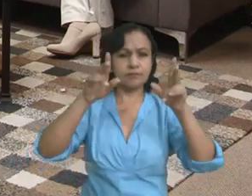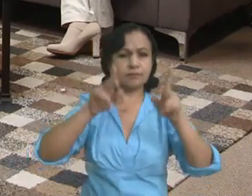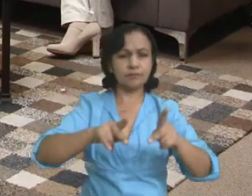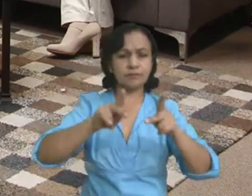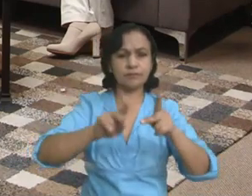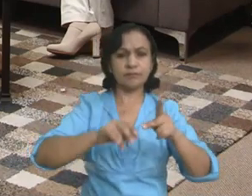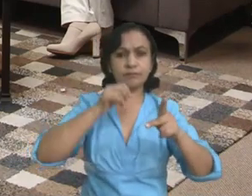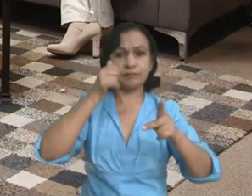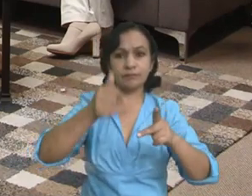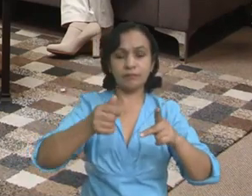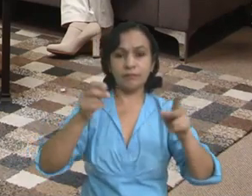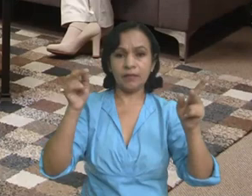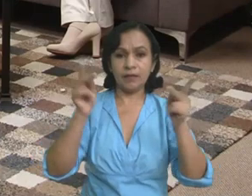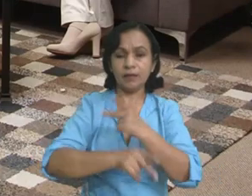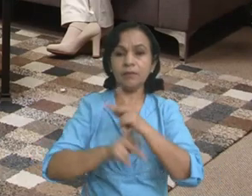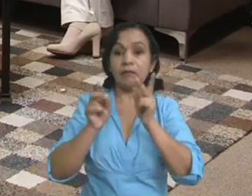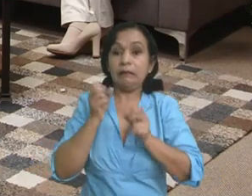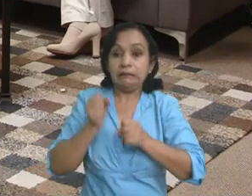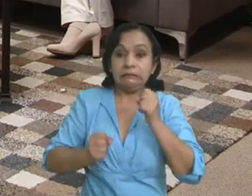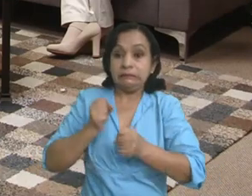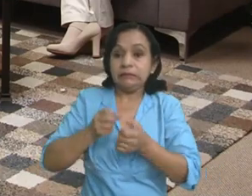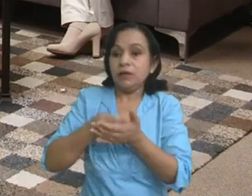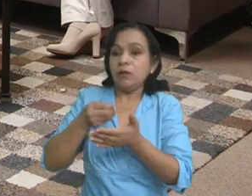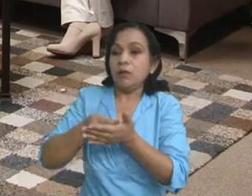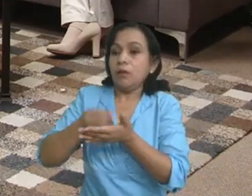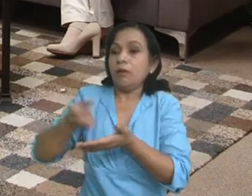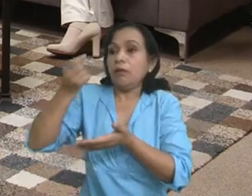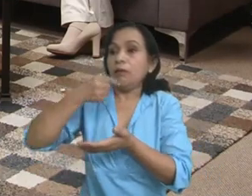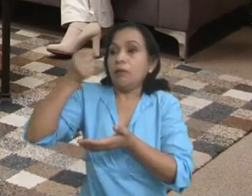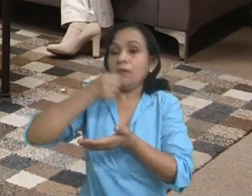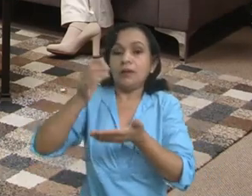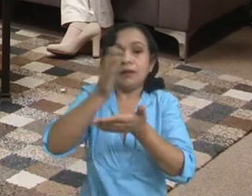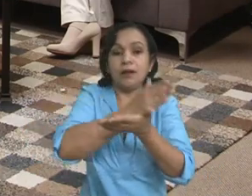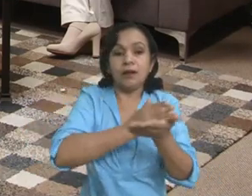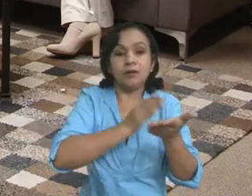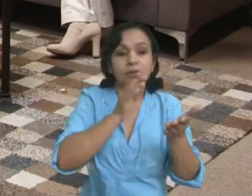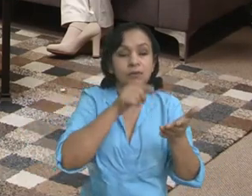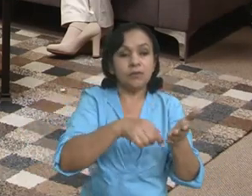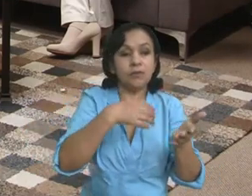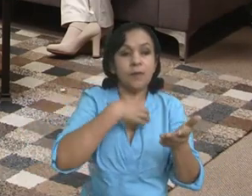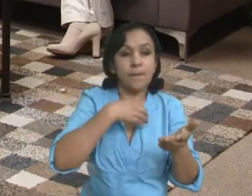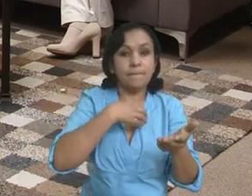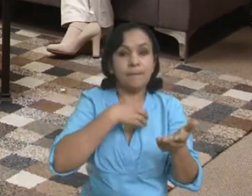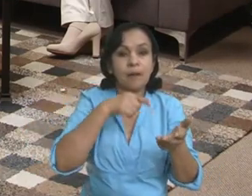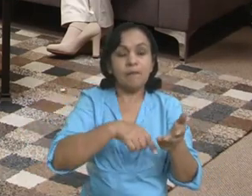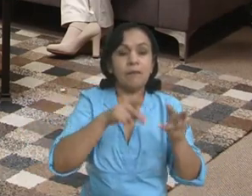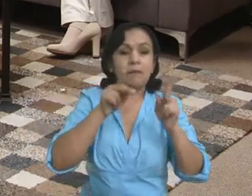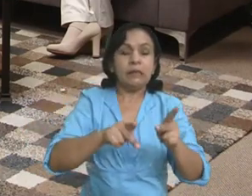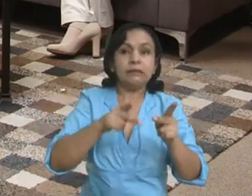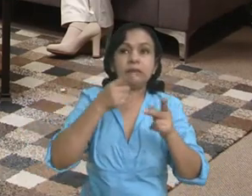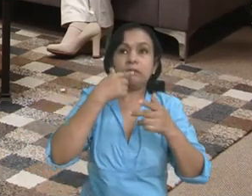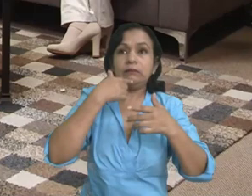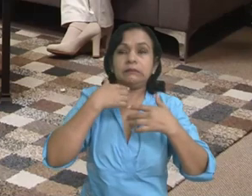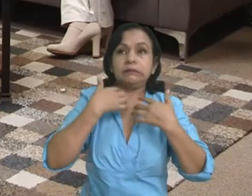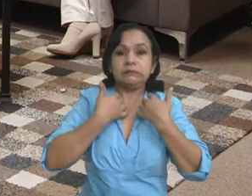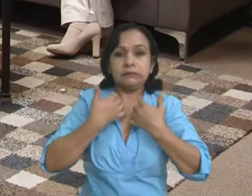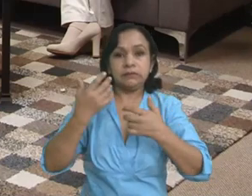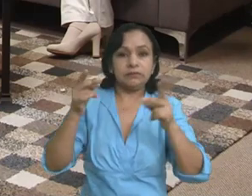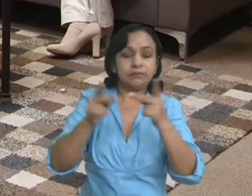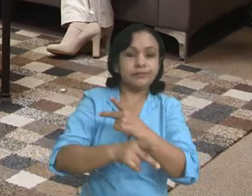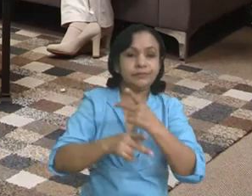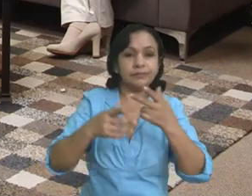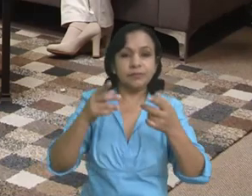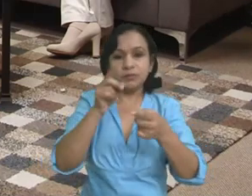noticias al día siguiente fueron intoxicaciones en algunos estados, incluso enteros. Es decir, no era cuestión de que uno, tres casos,